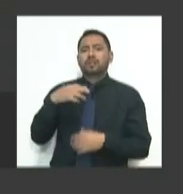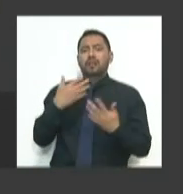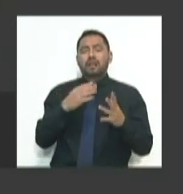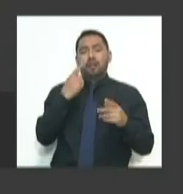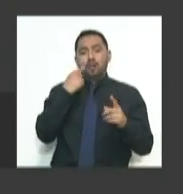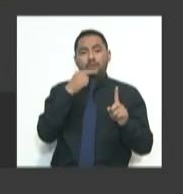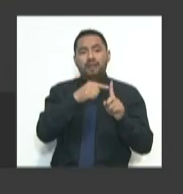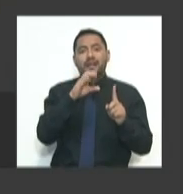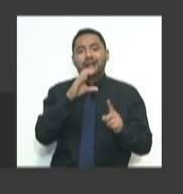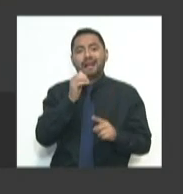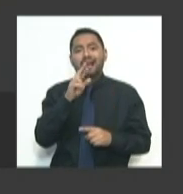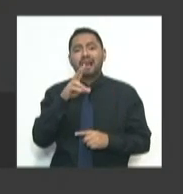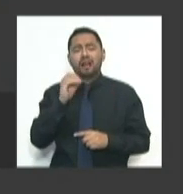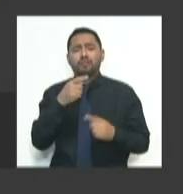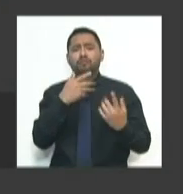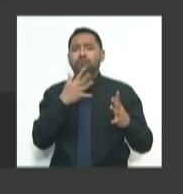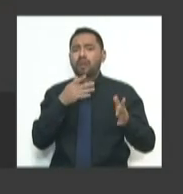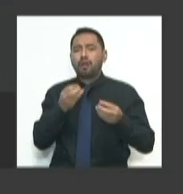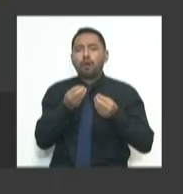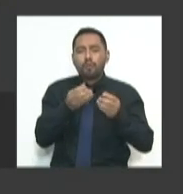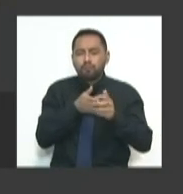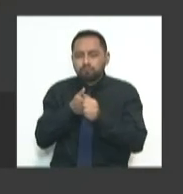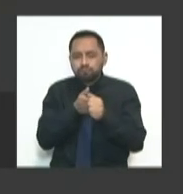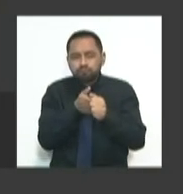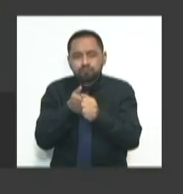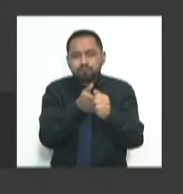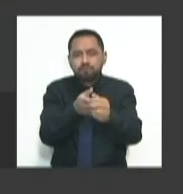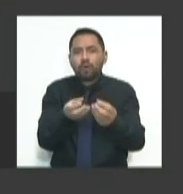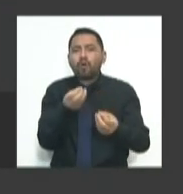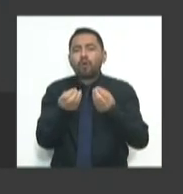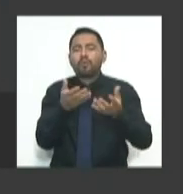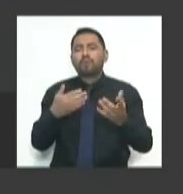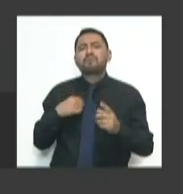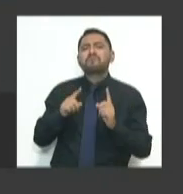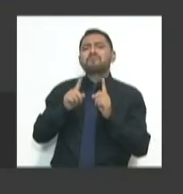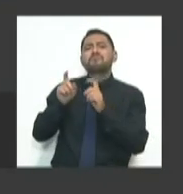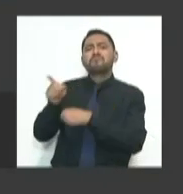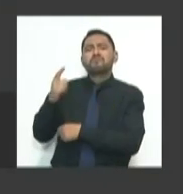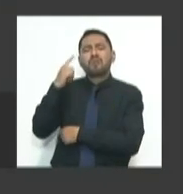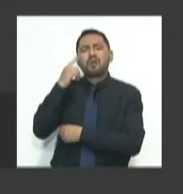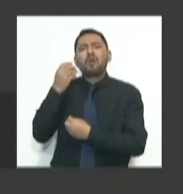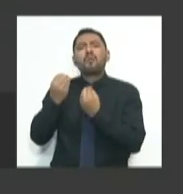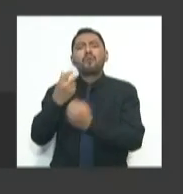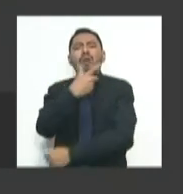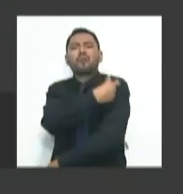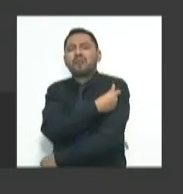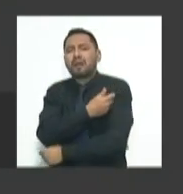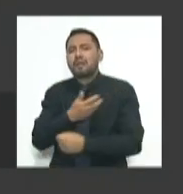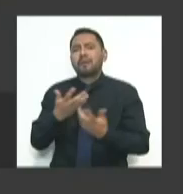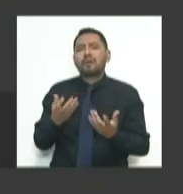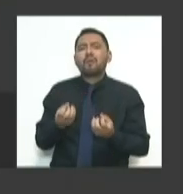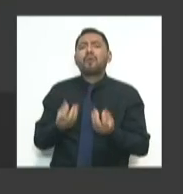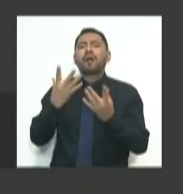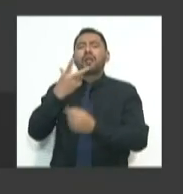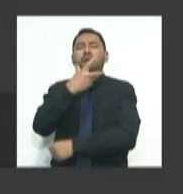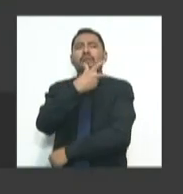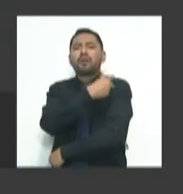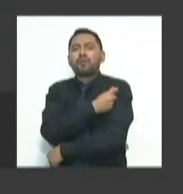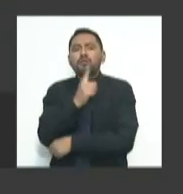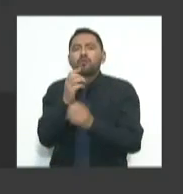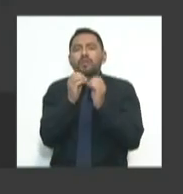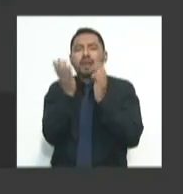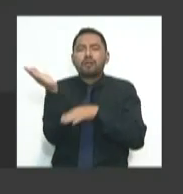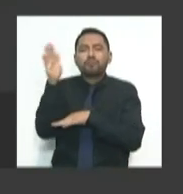tendremos una agitación social una situación en el parlament el manejable es lo último que necesita el perú para recuperar la